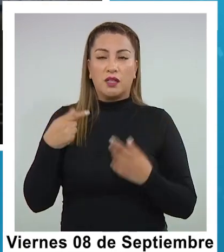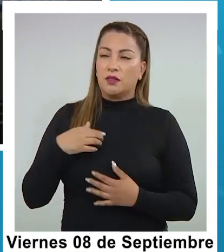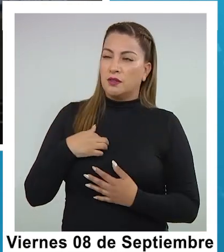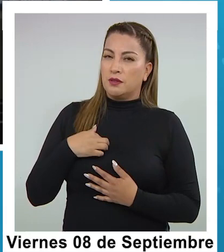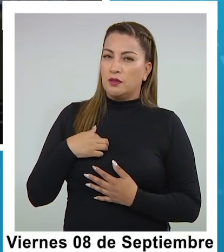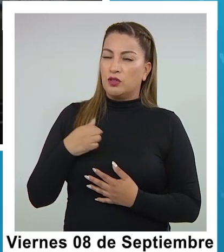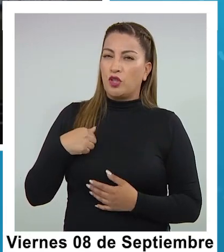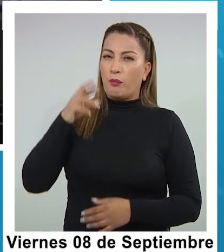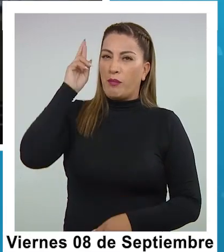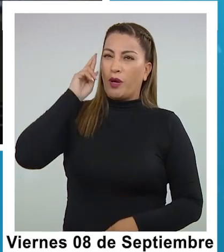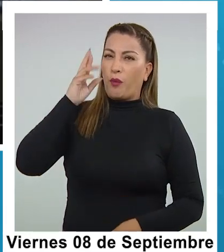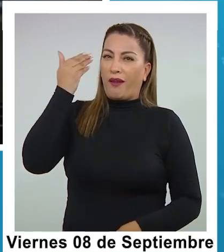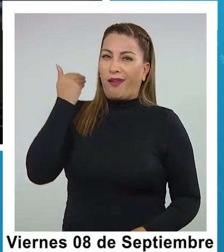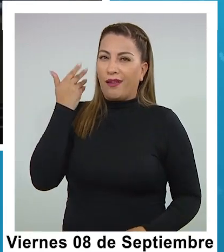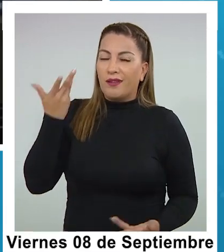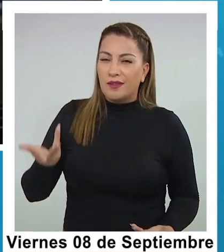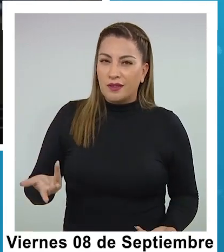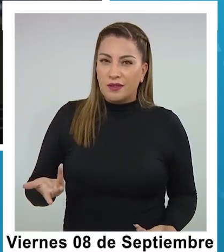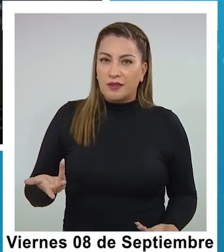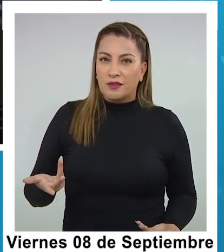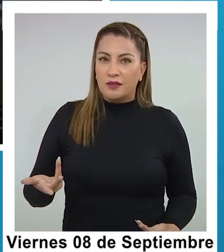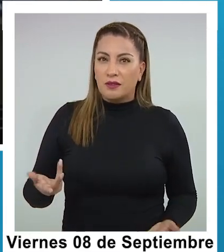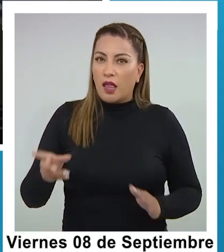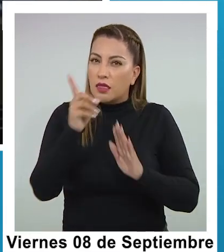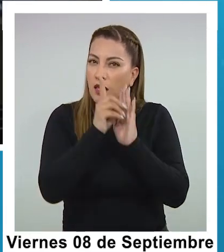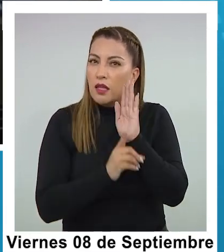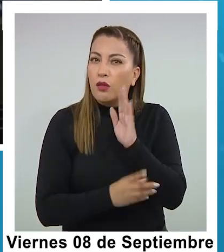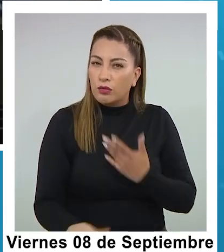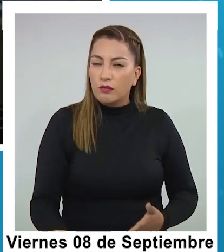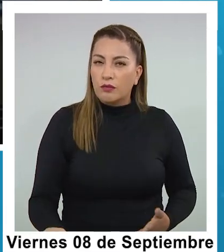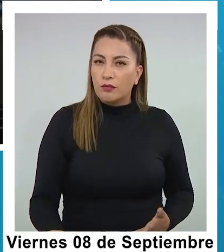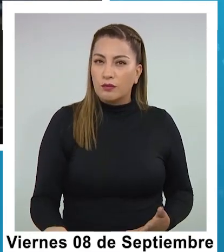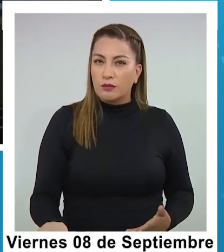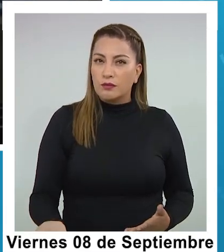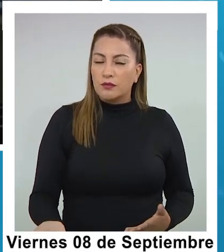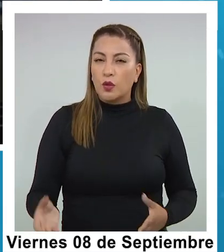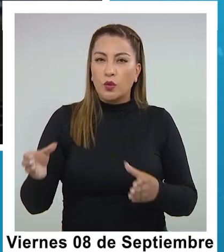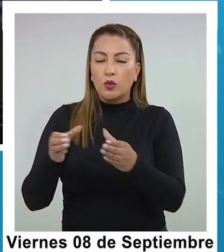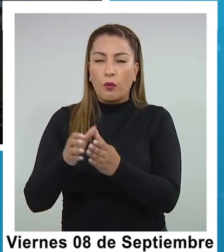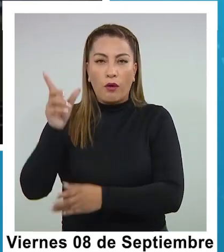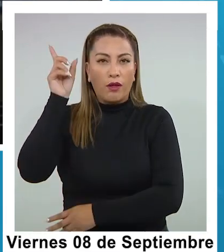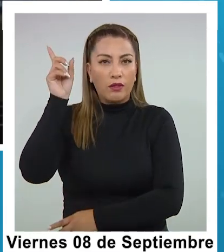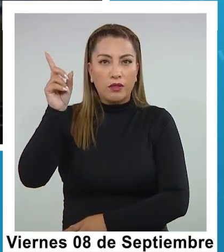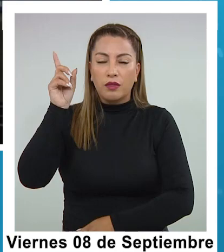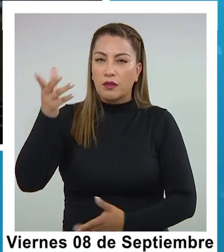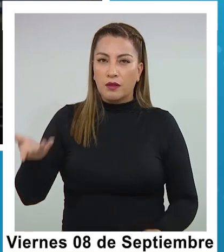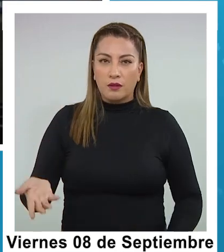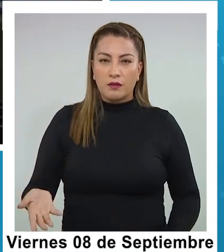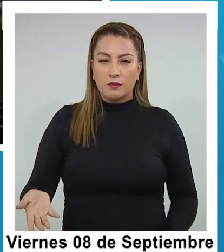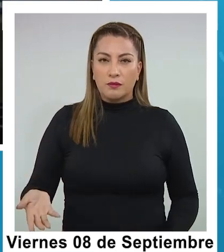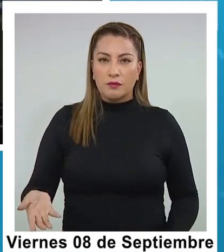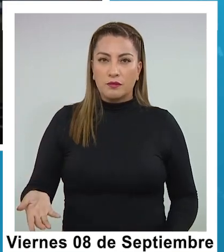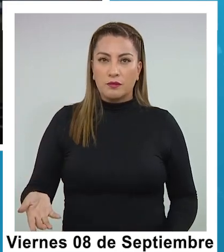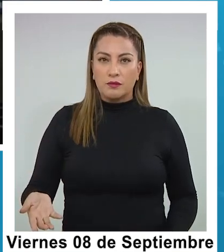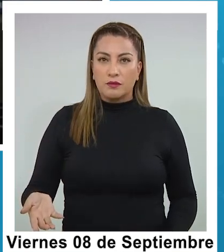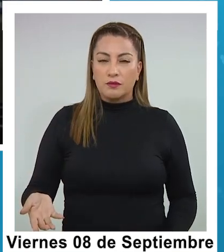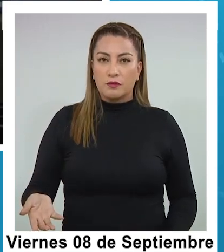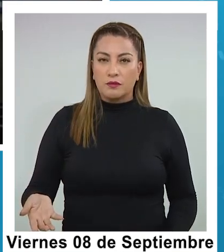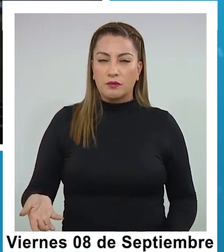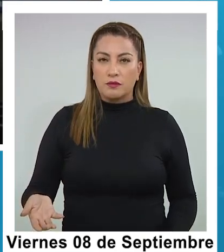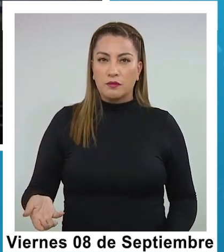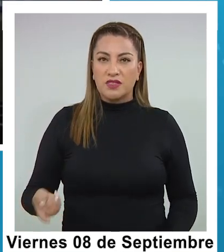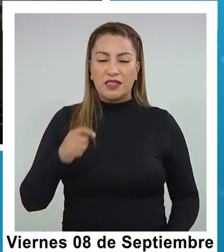como que me recordé los preámbulos del golpe militar, ¿no? O sea, hay una derecha que está absolutamente